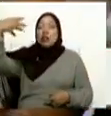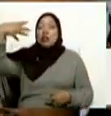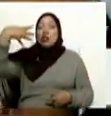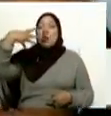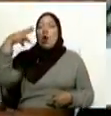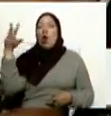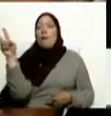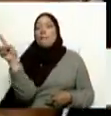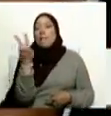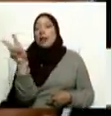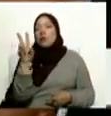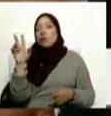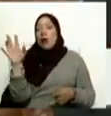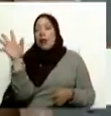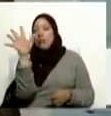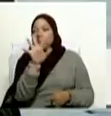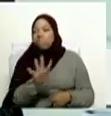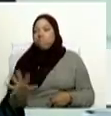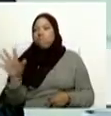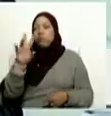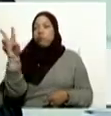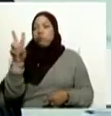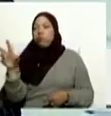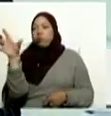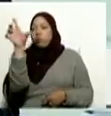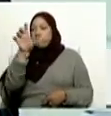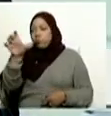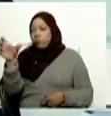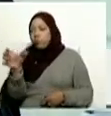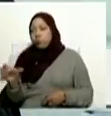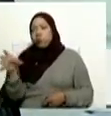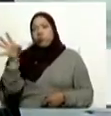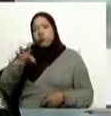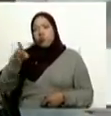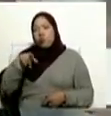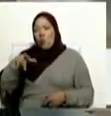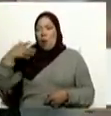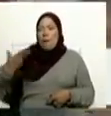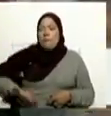esequivo y que la guayana esequiva es territorio